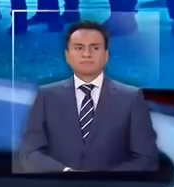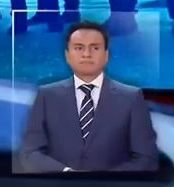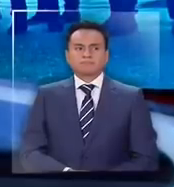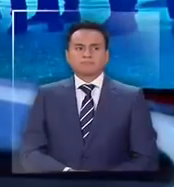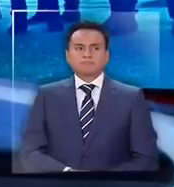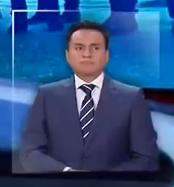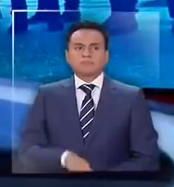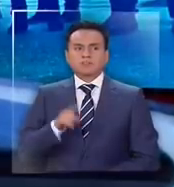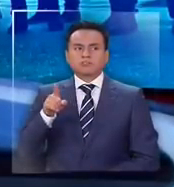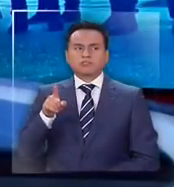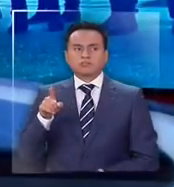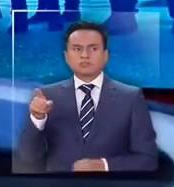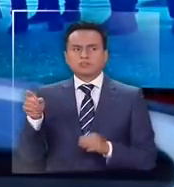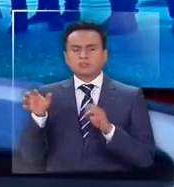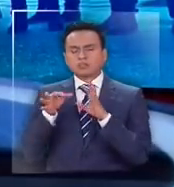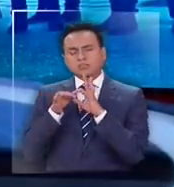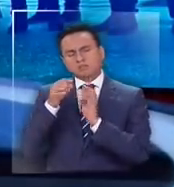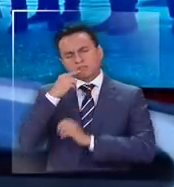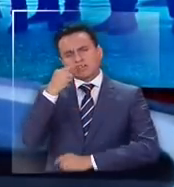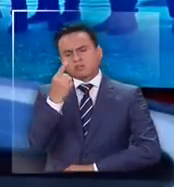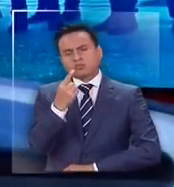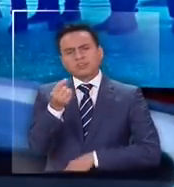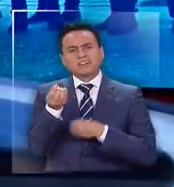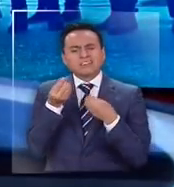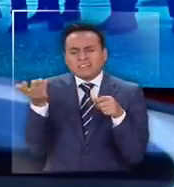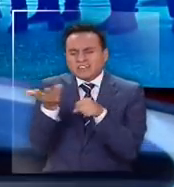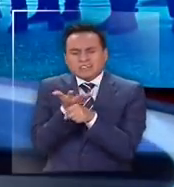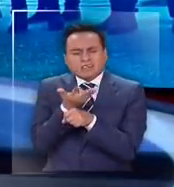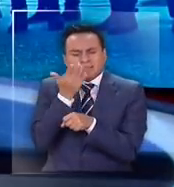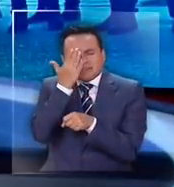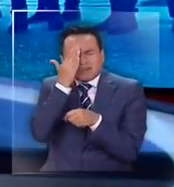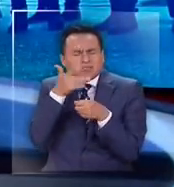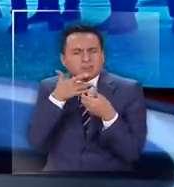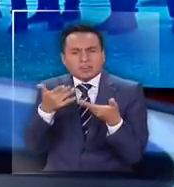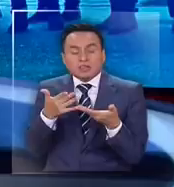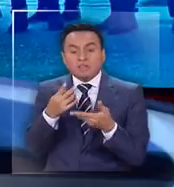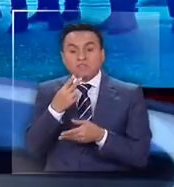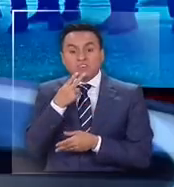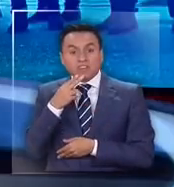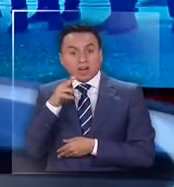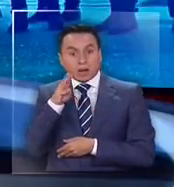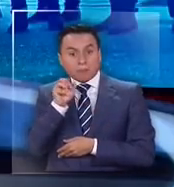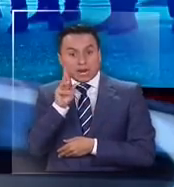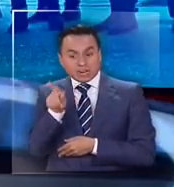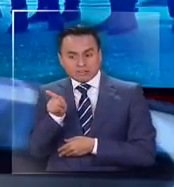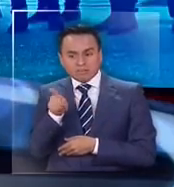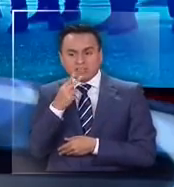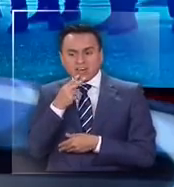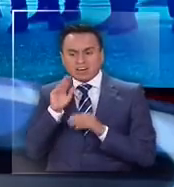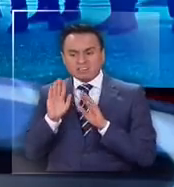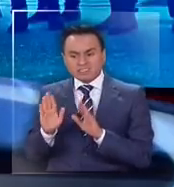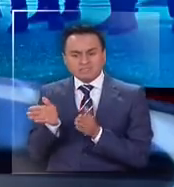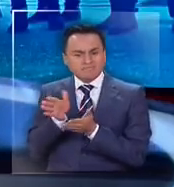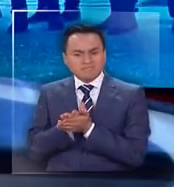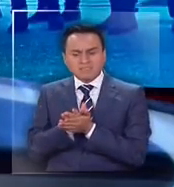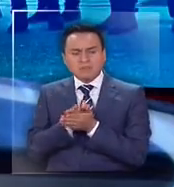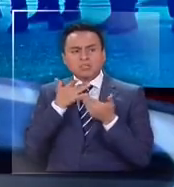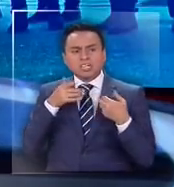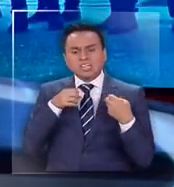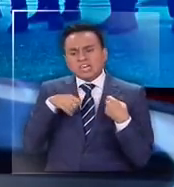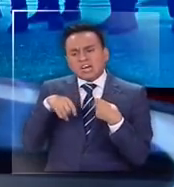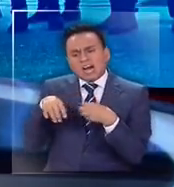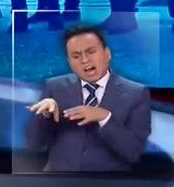Y es atingente hacerse la pregunta, ¿qué falló para que la vida de Ámbar terminara así? Porque fue dejada